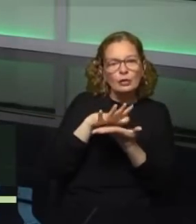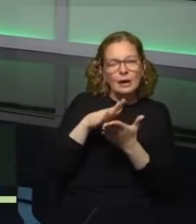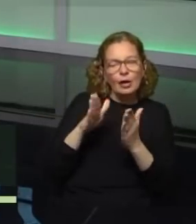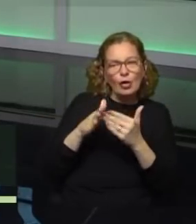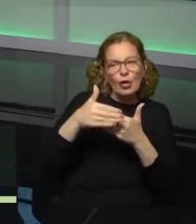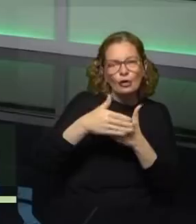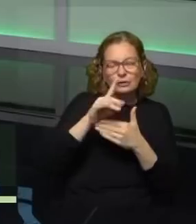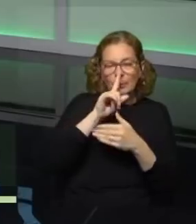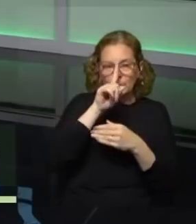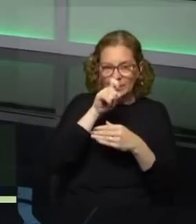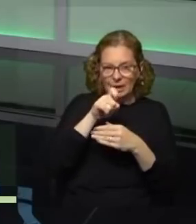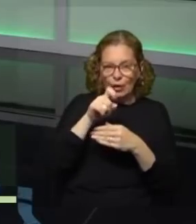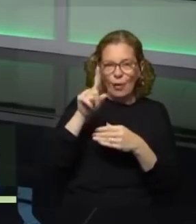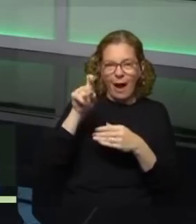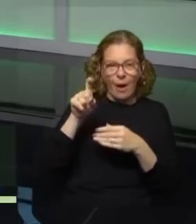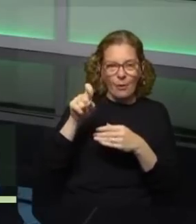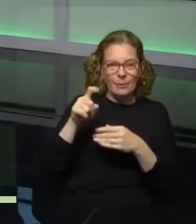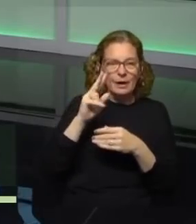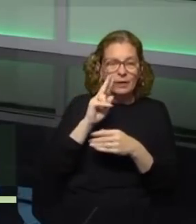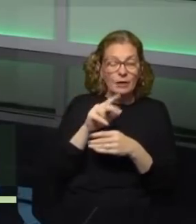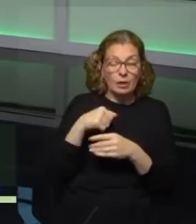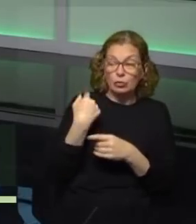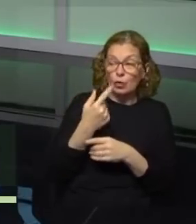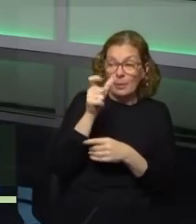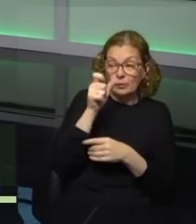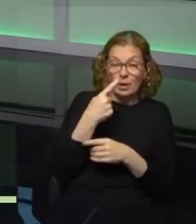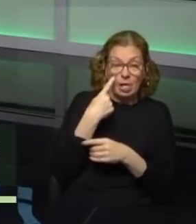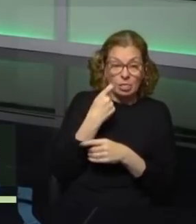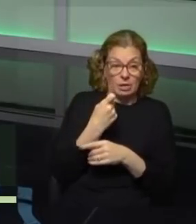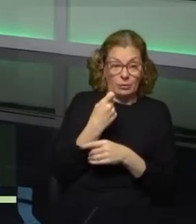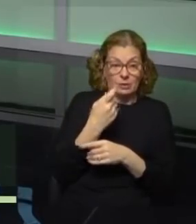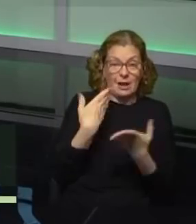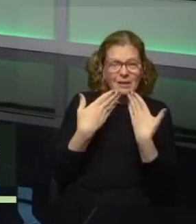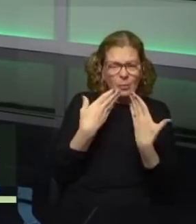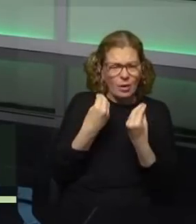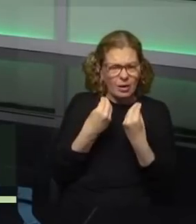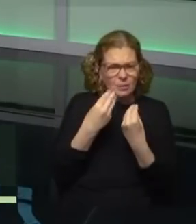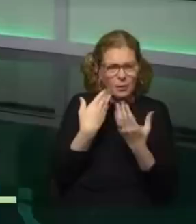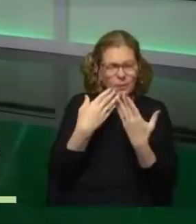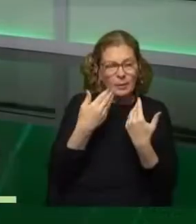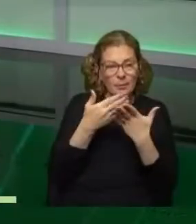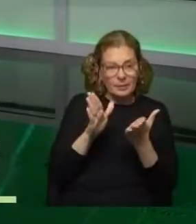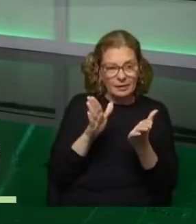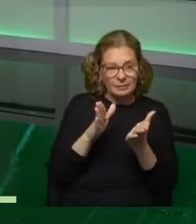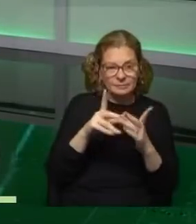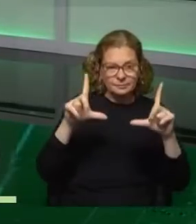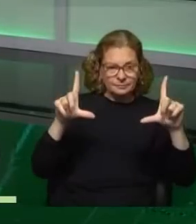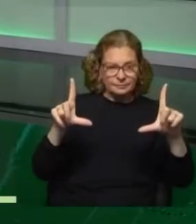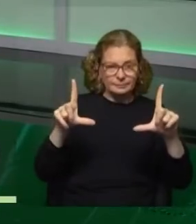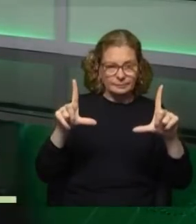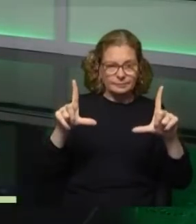costera de Montevideo justamente para bueno que la población vea de qué estamos hablando vamos a comenzar a mostrar en pantalla